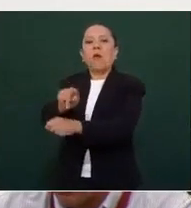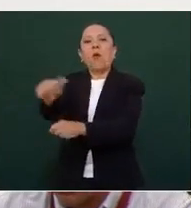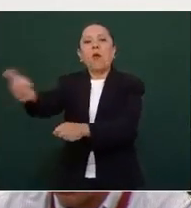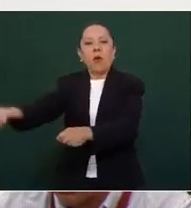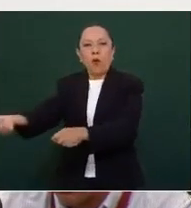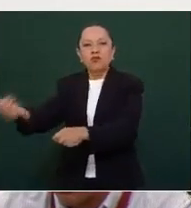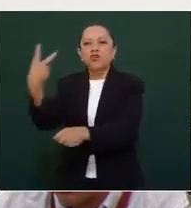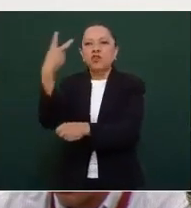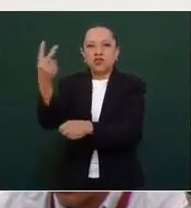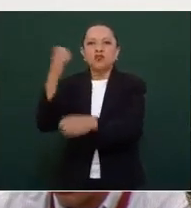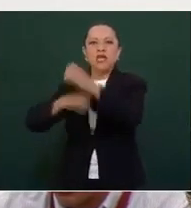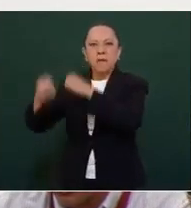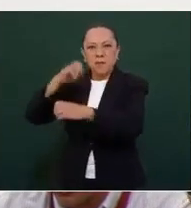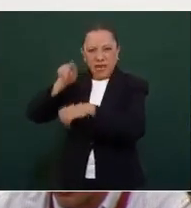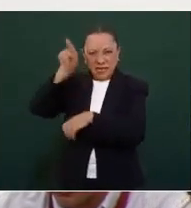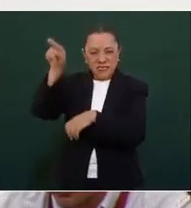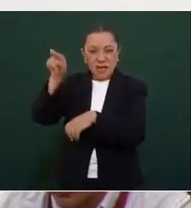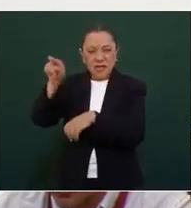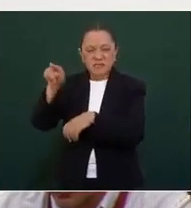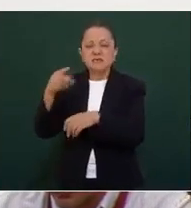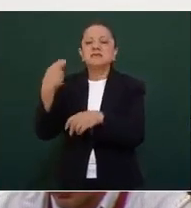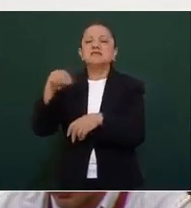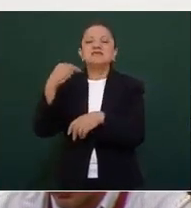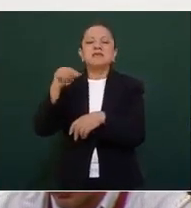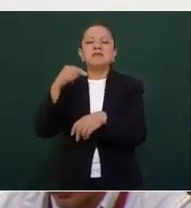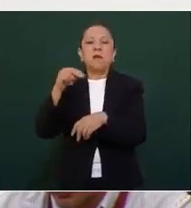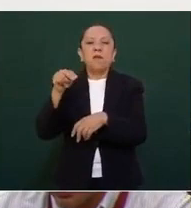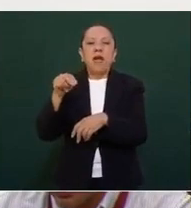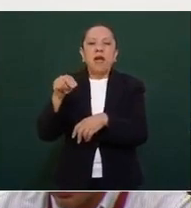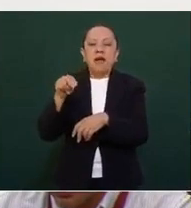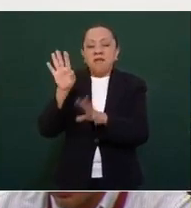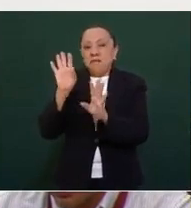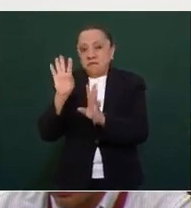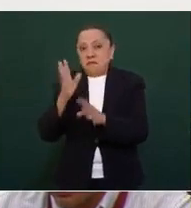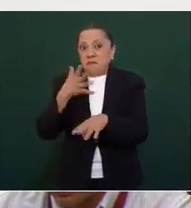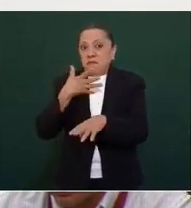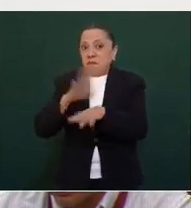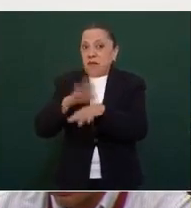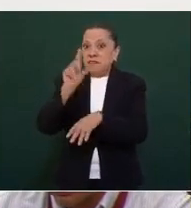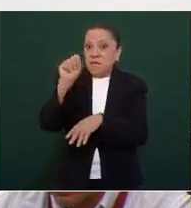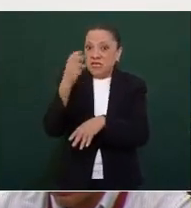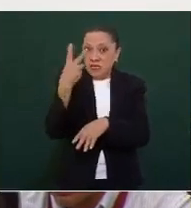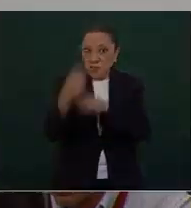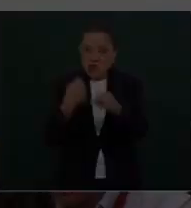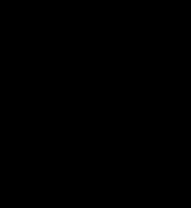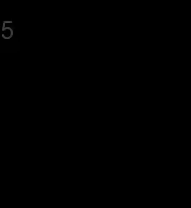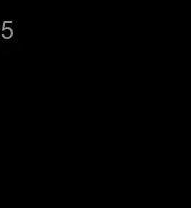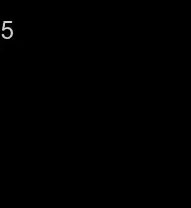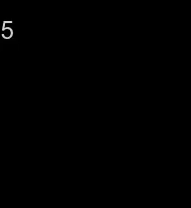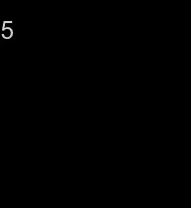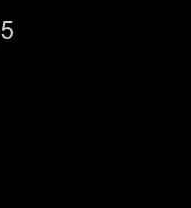conservadores de dos empresas allá, Baja Aqua Farm y Cervax, que tienen más de 22 años explotando todo el atún